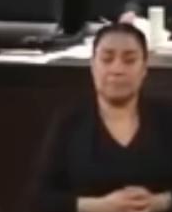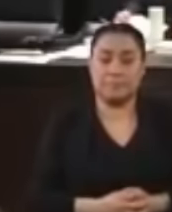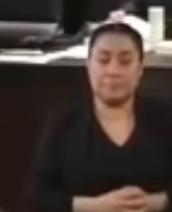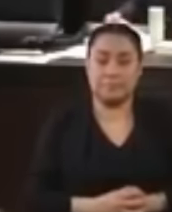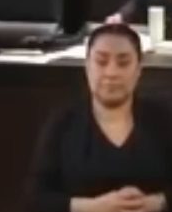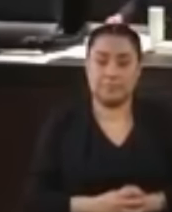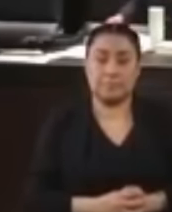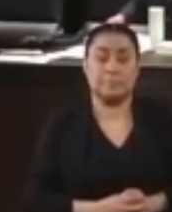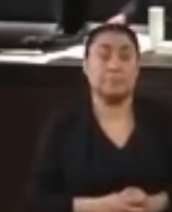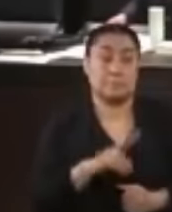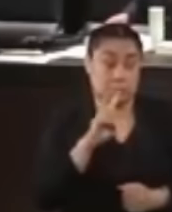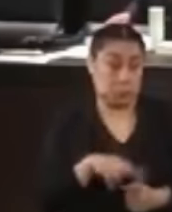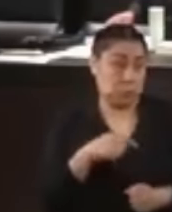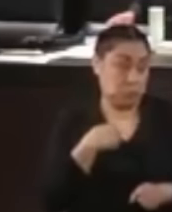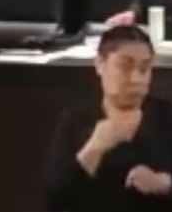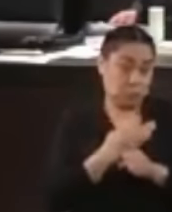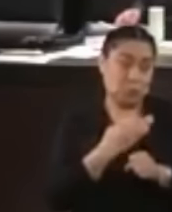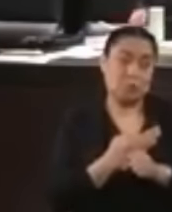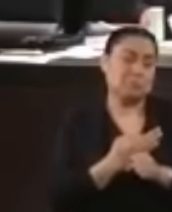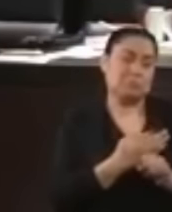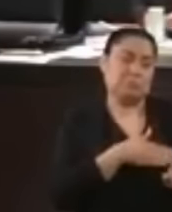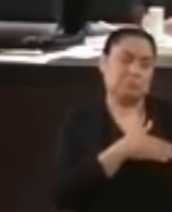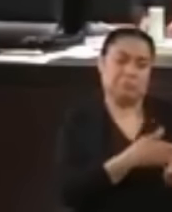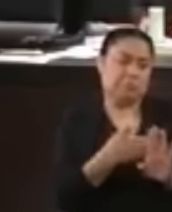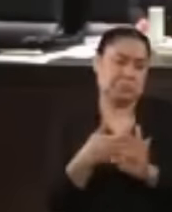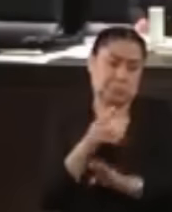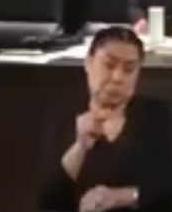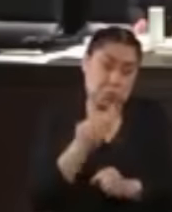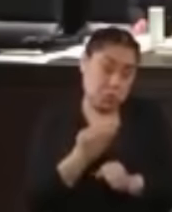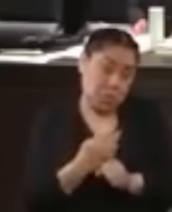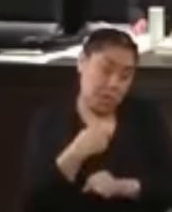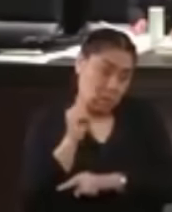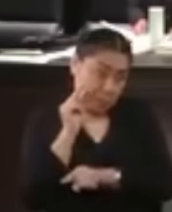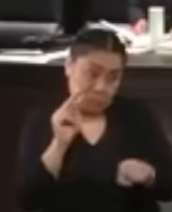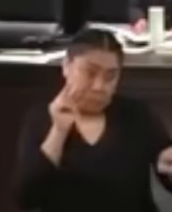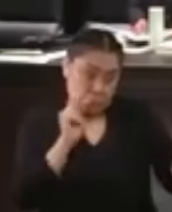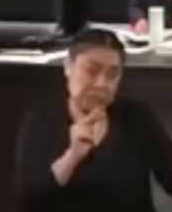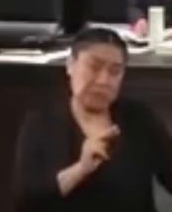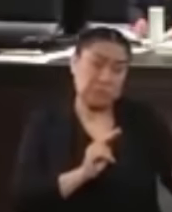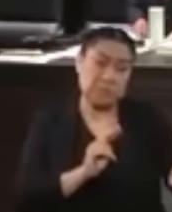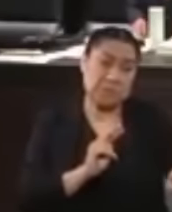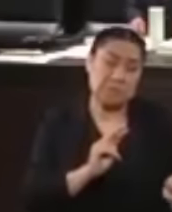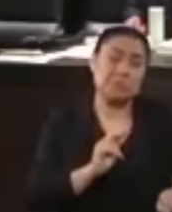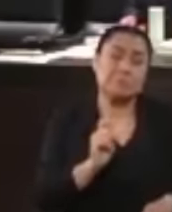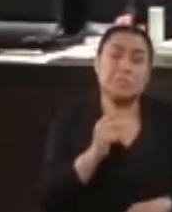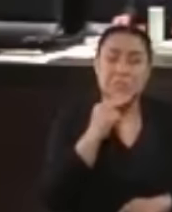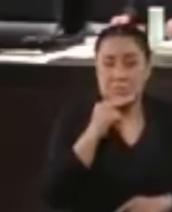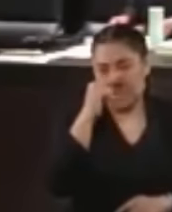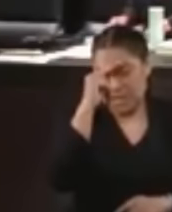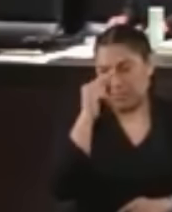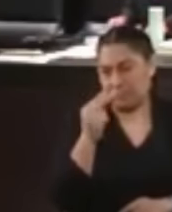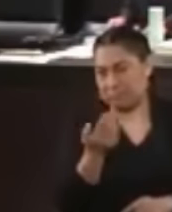sin agraviar a algunos que manifiestan verdaderamente ignorancia de las